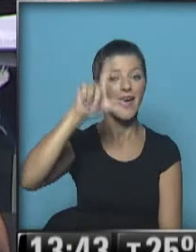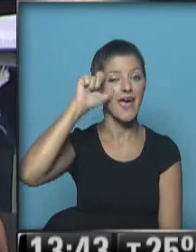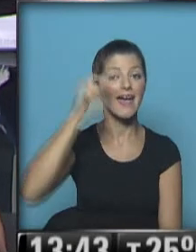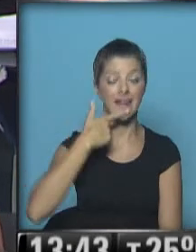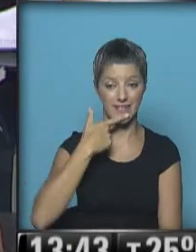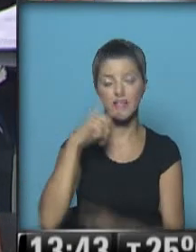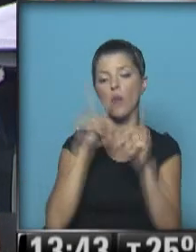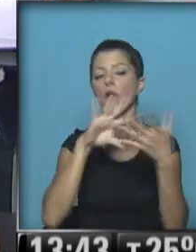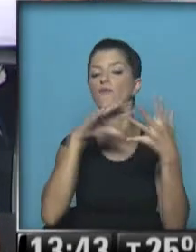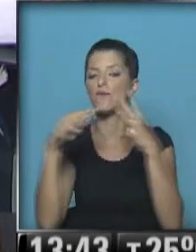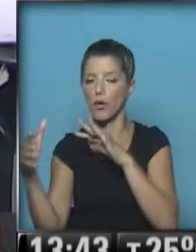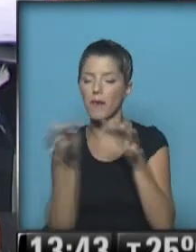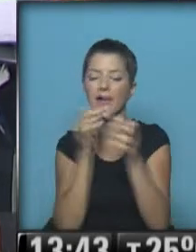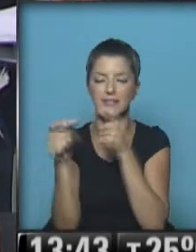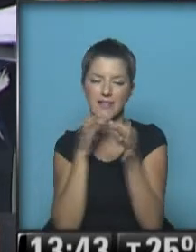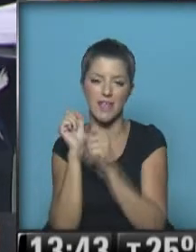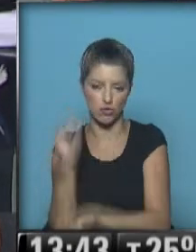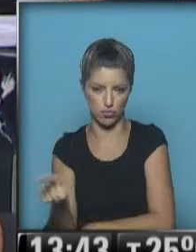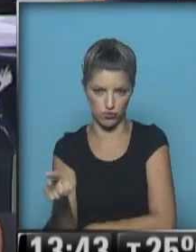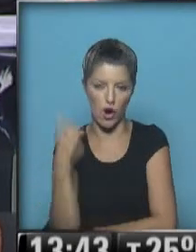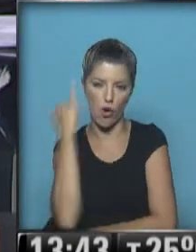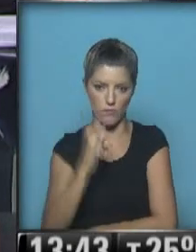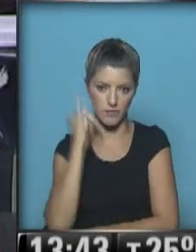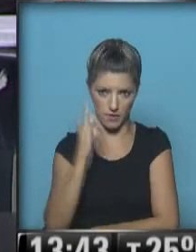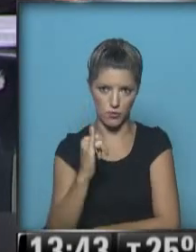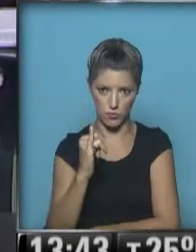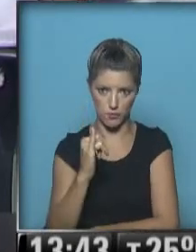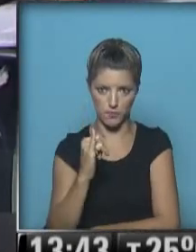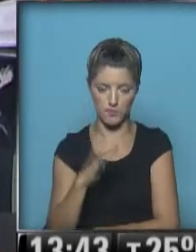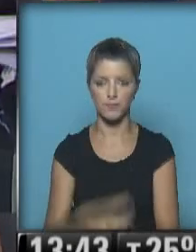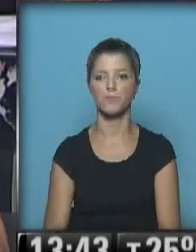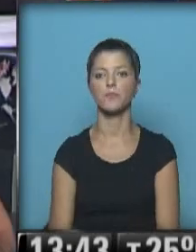desarmando de alguna manera la estrategia de defensa, de justamente la defensa de Jorge Manchuri.